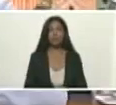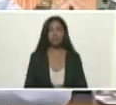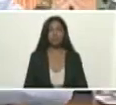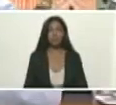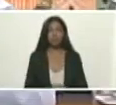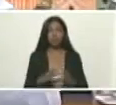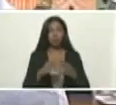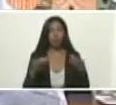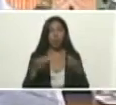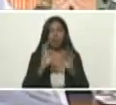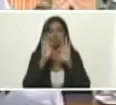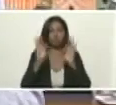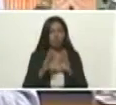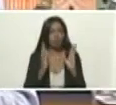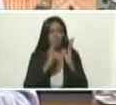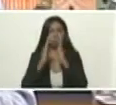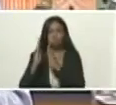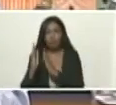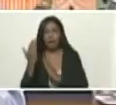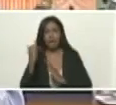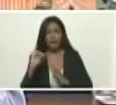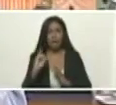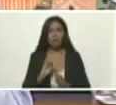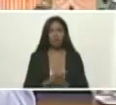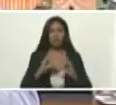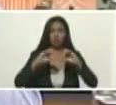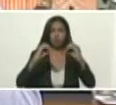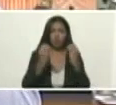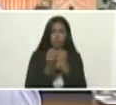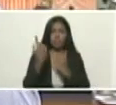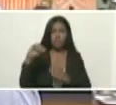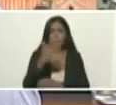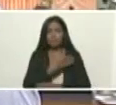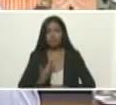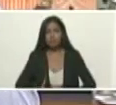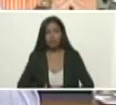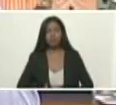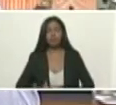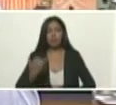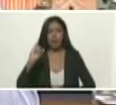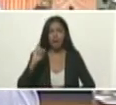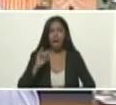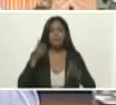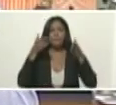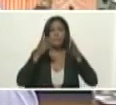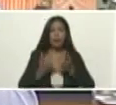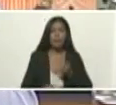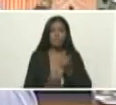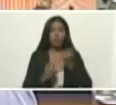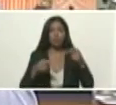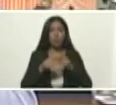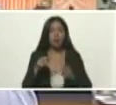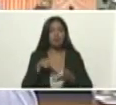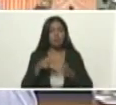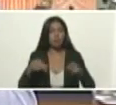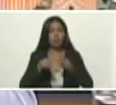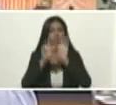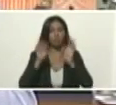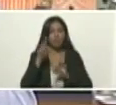y todas las formas de organización. Cuentan con un presidente obrero que respalda